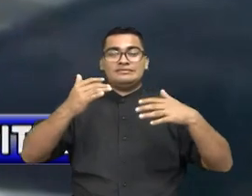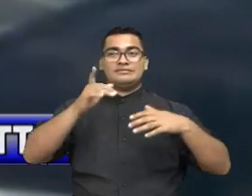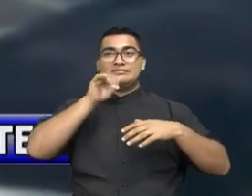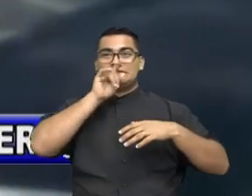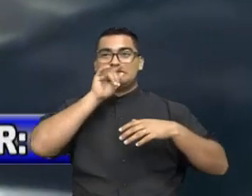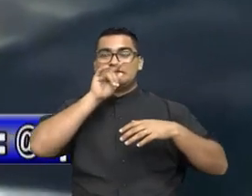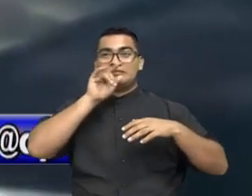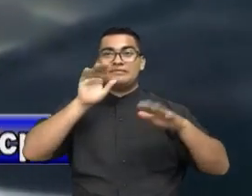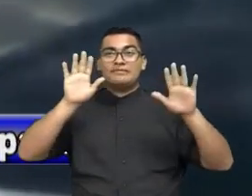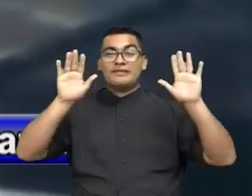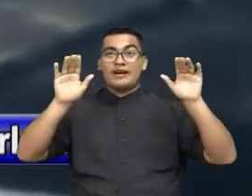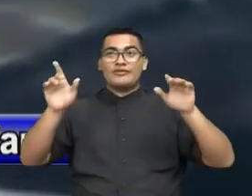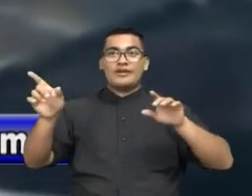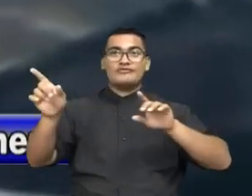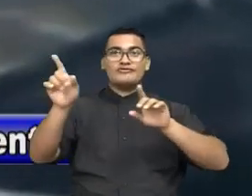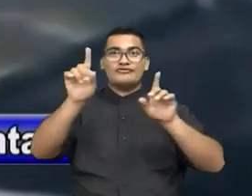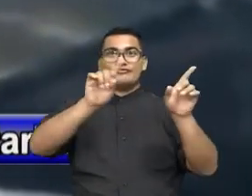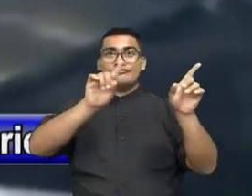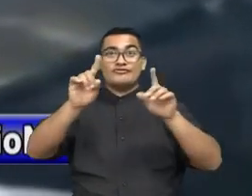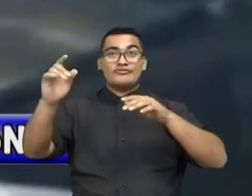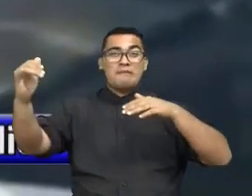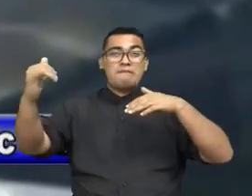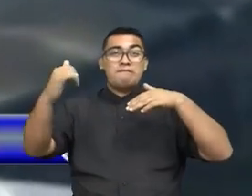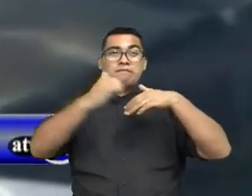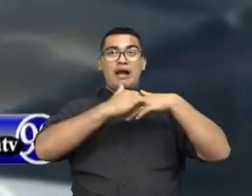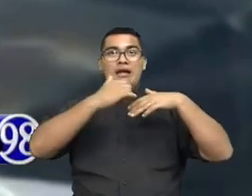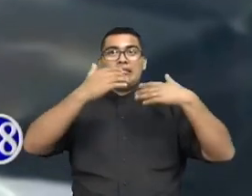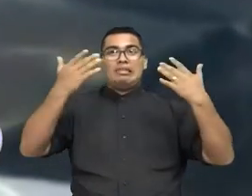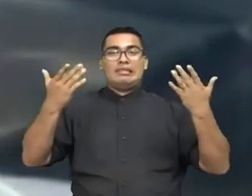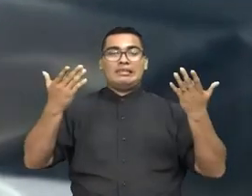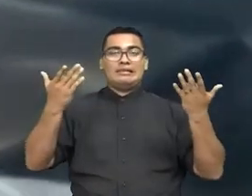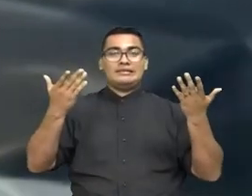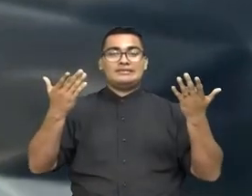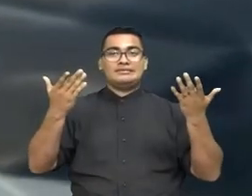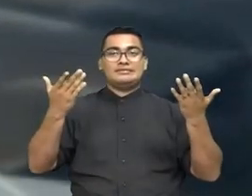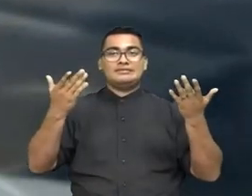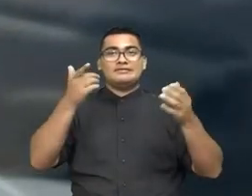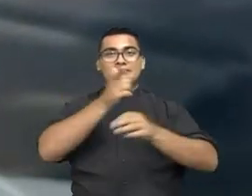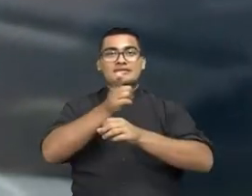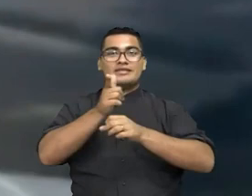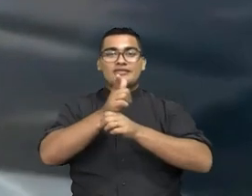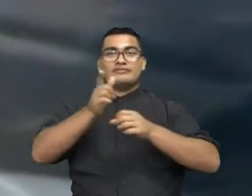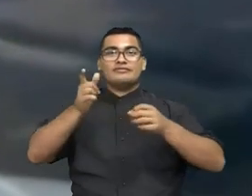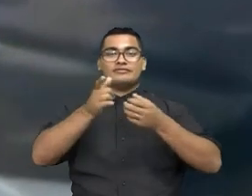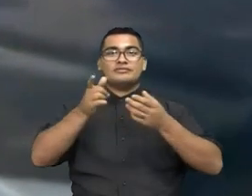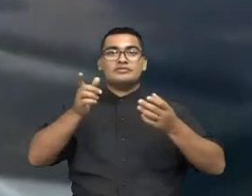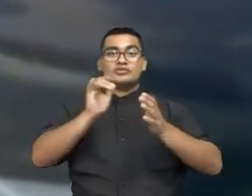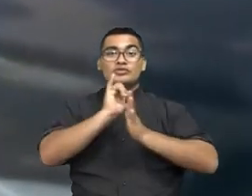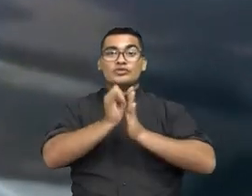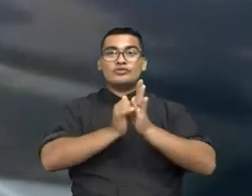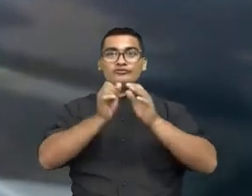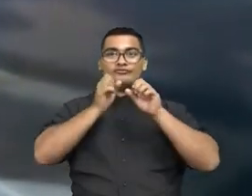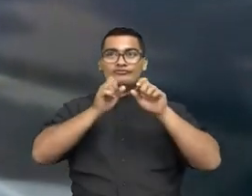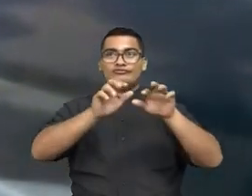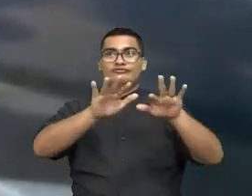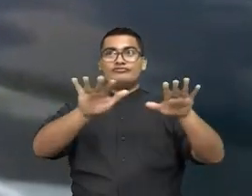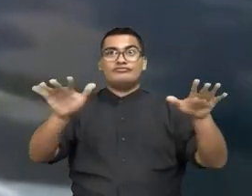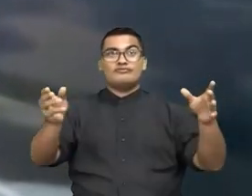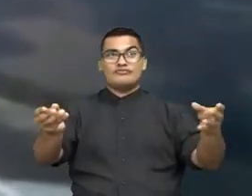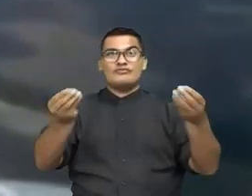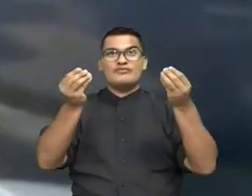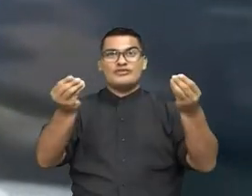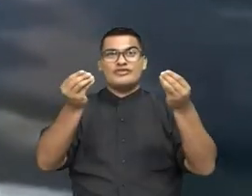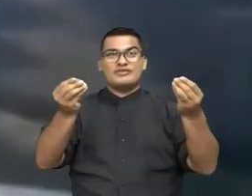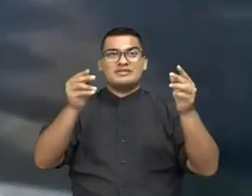pájaro directamente contra el parabrisas de la cabina de pilotaje. El video ha sido compartido en la red social de YouTube, donde ya supera